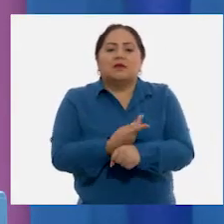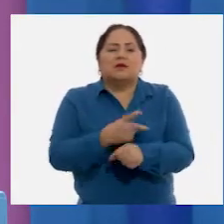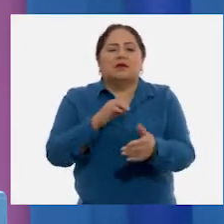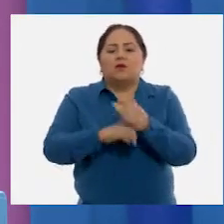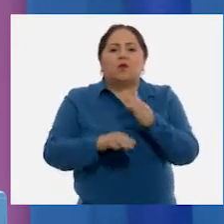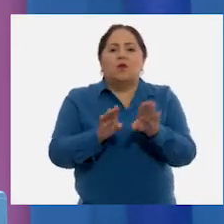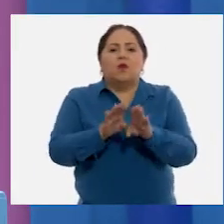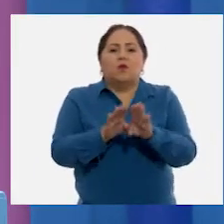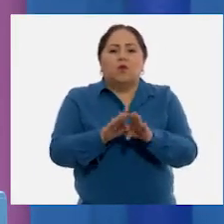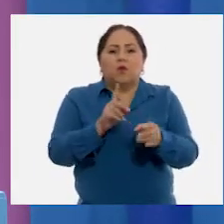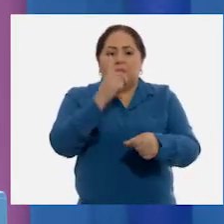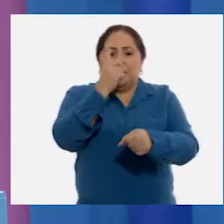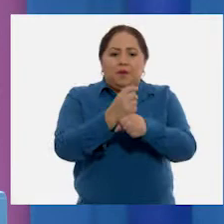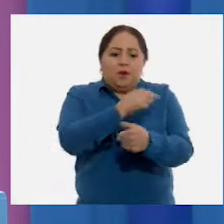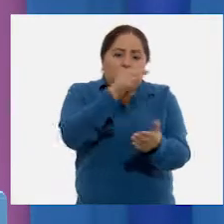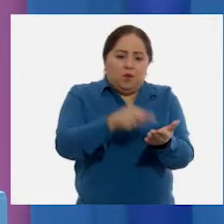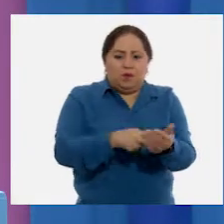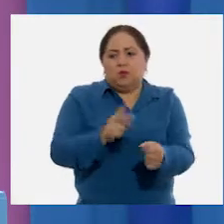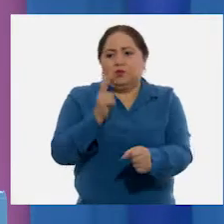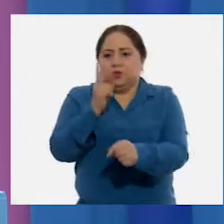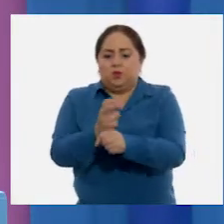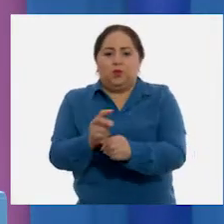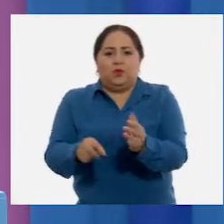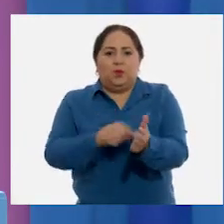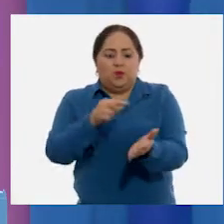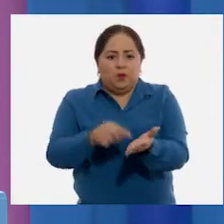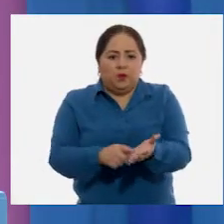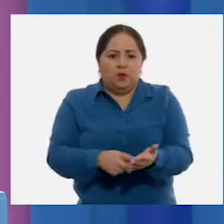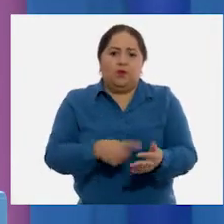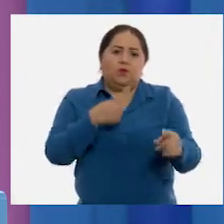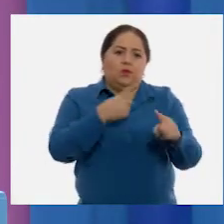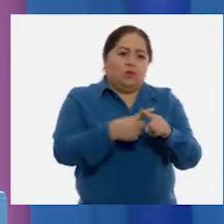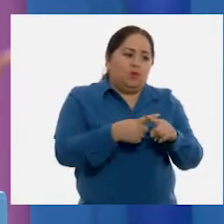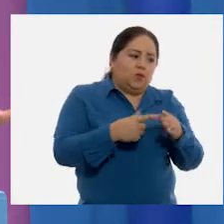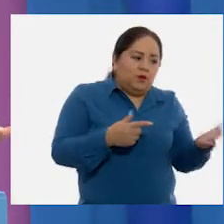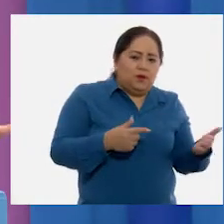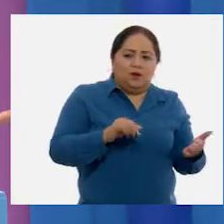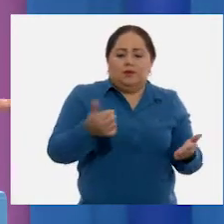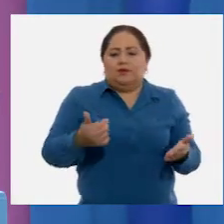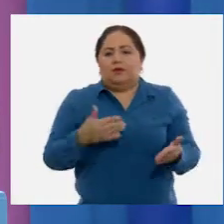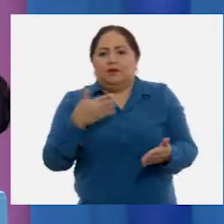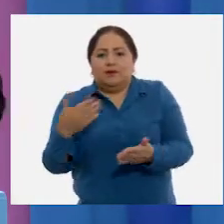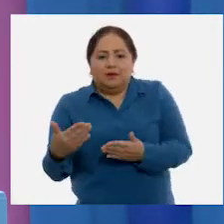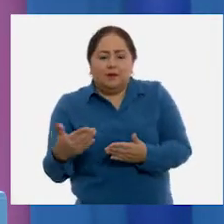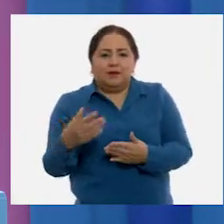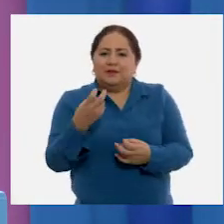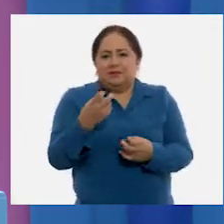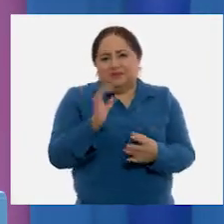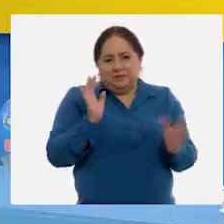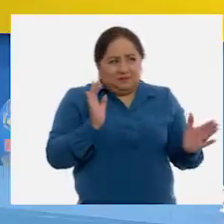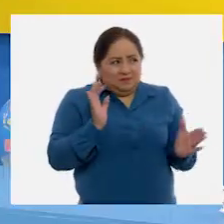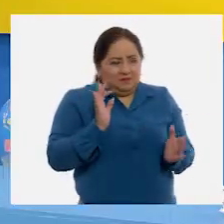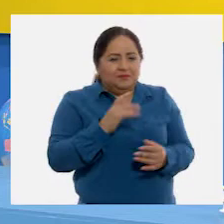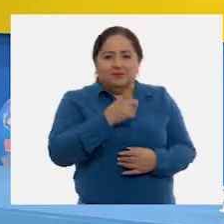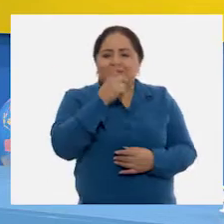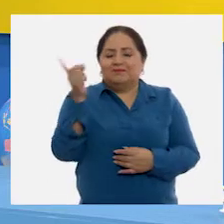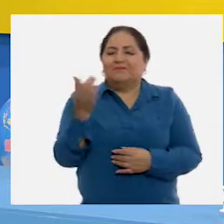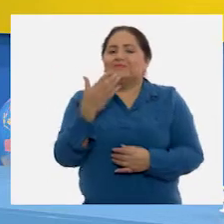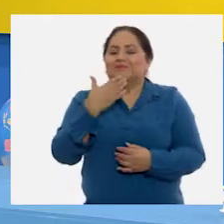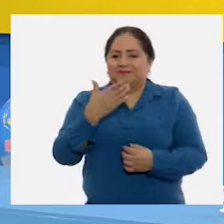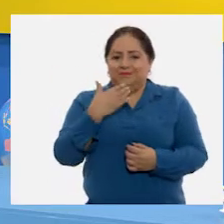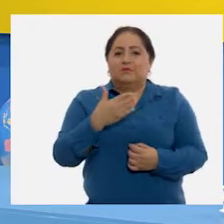como en primer lugar, en segundo lugar, por una parte, por otra parte, y así. Muy bien,